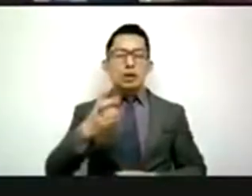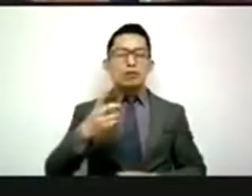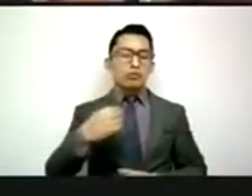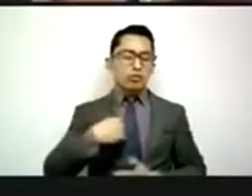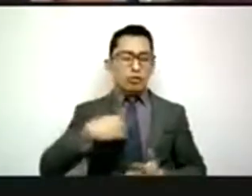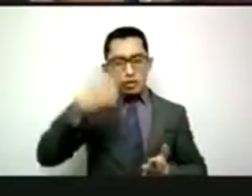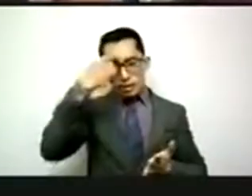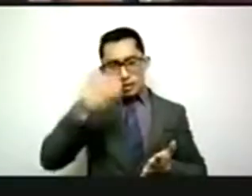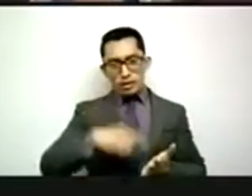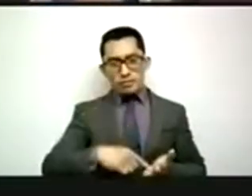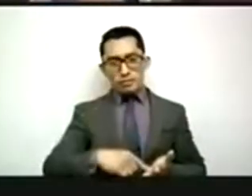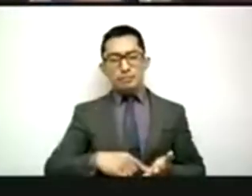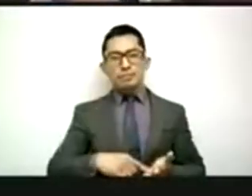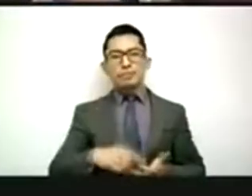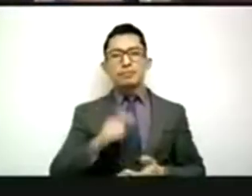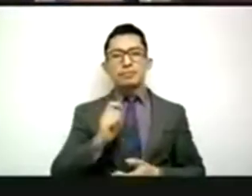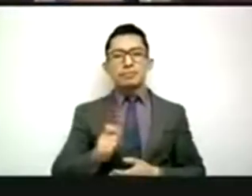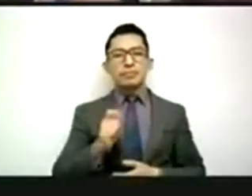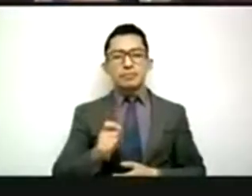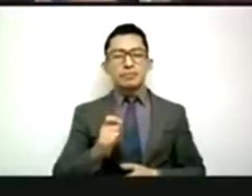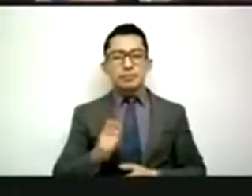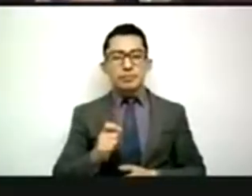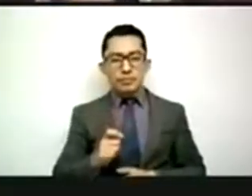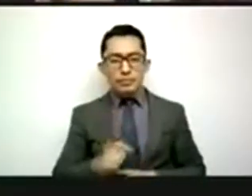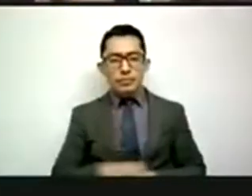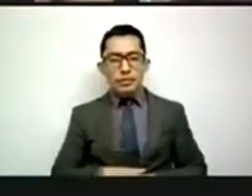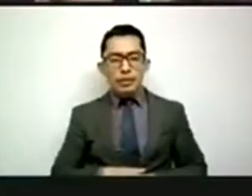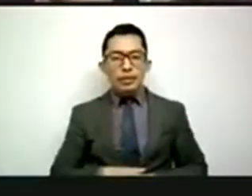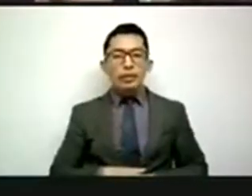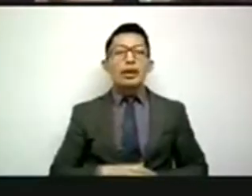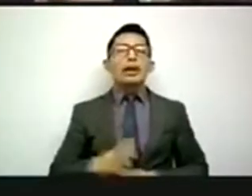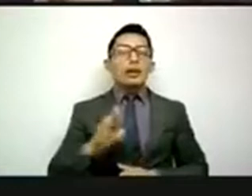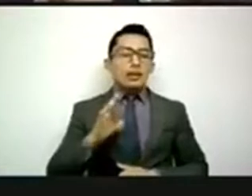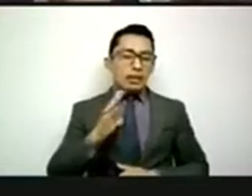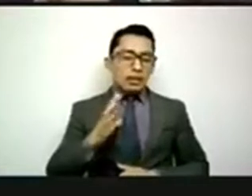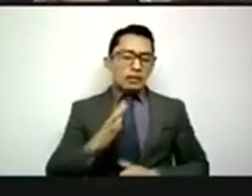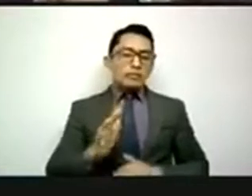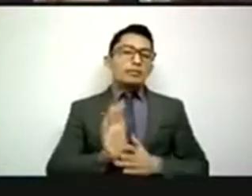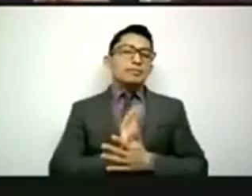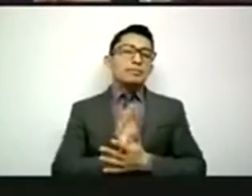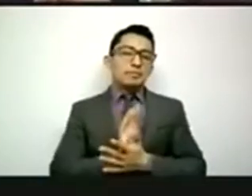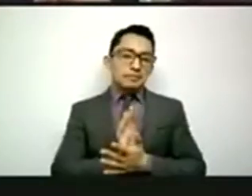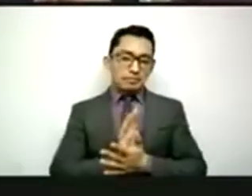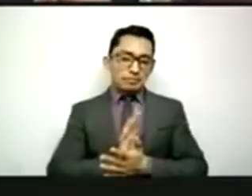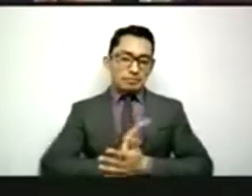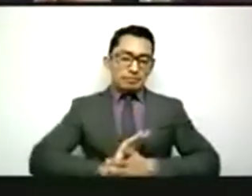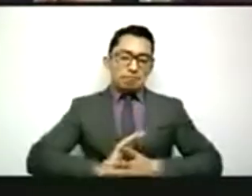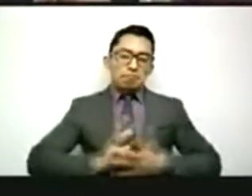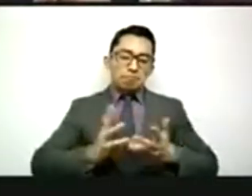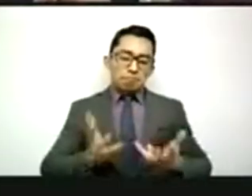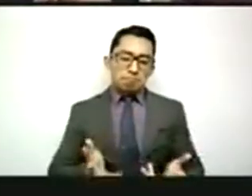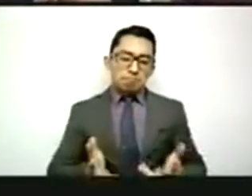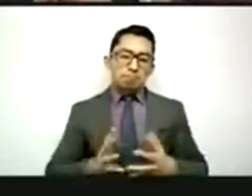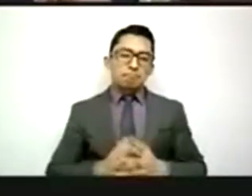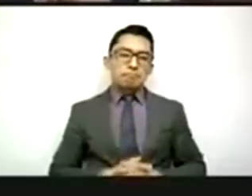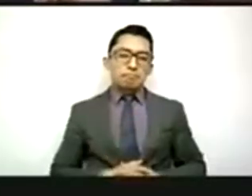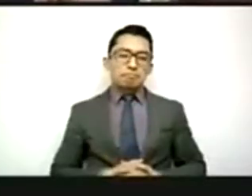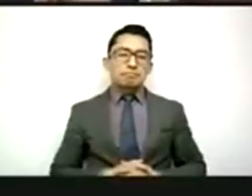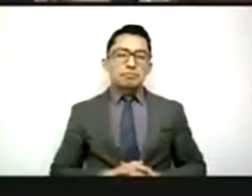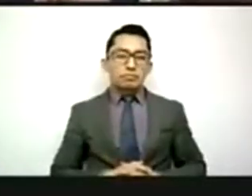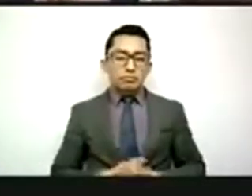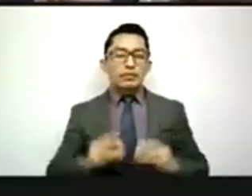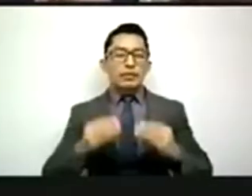que, además, por todo el escenario de discriminación que vimos y de